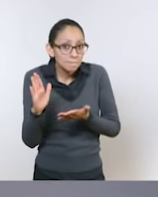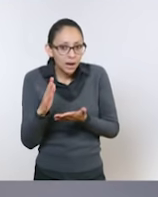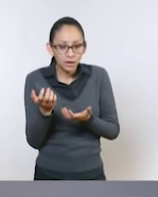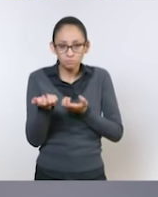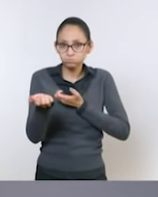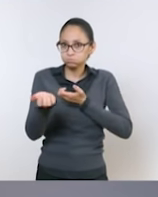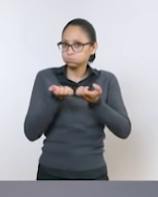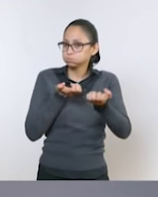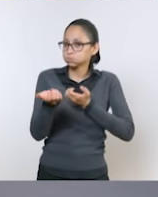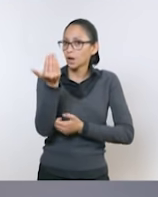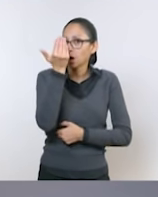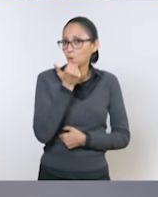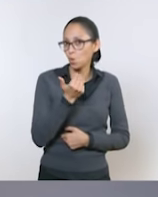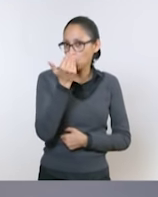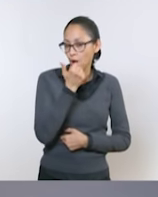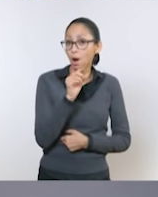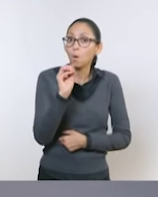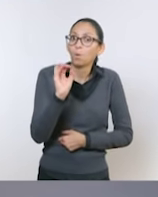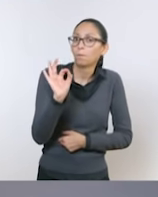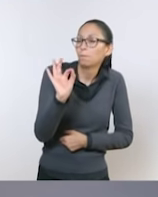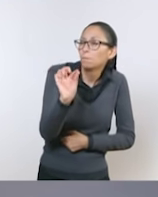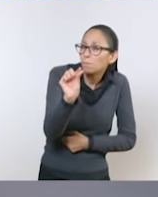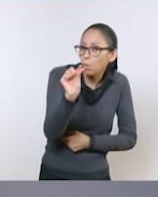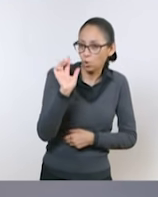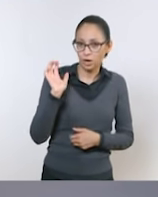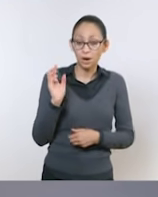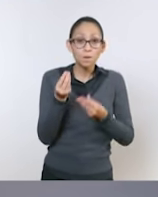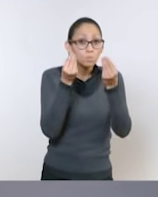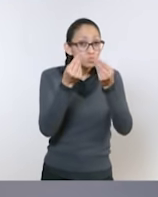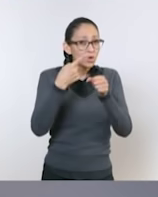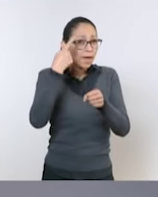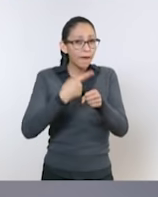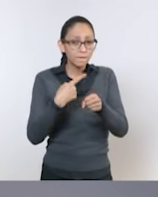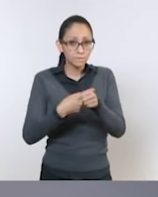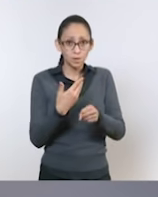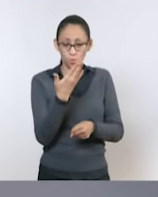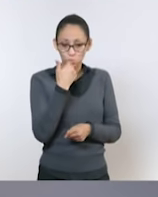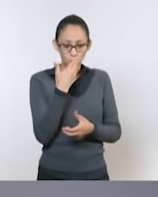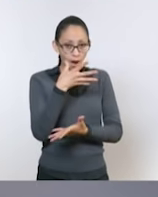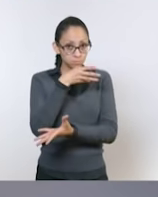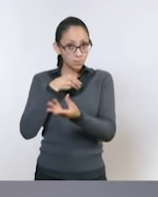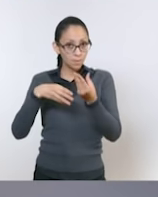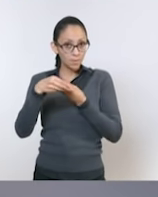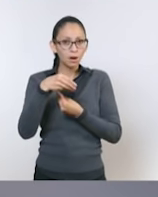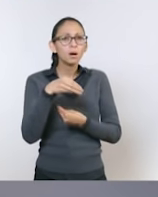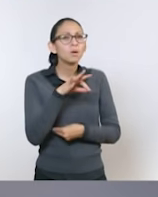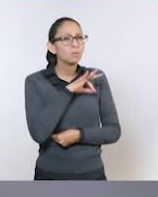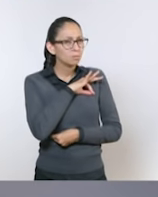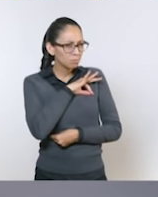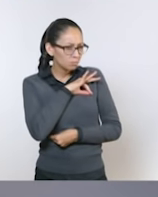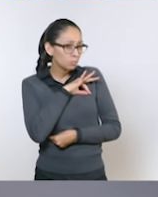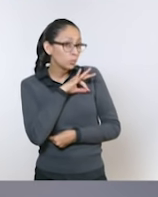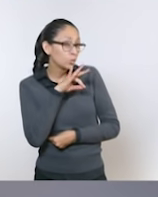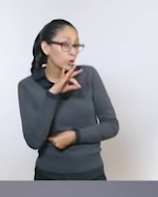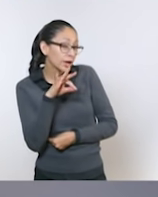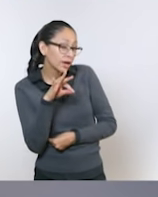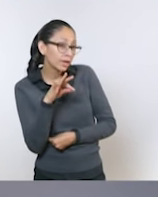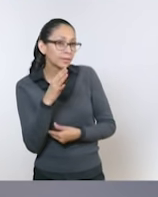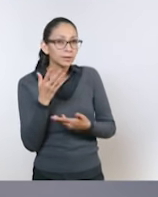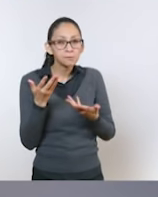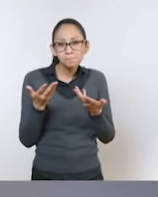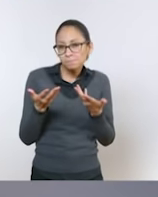y realizar poca o nada actividad física. Muchas enfermedades no transmisibles